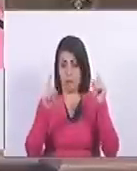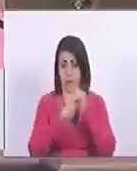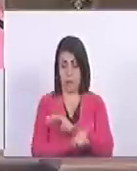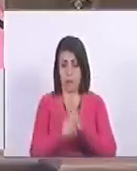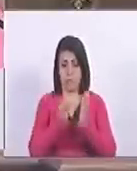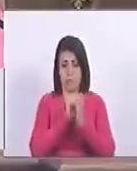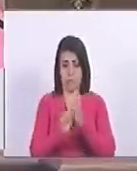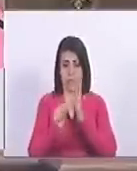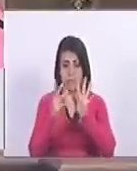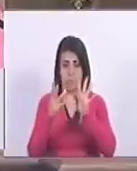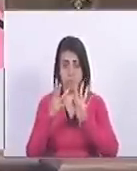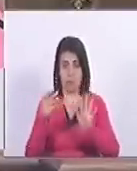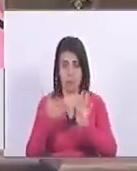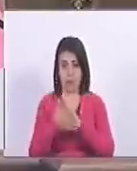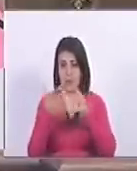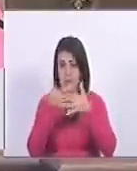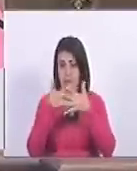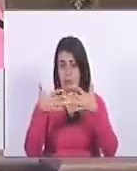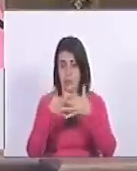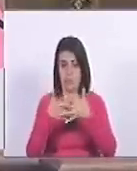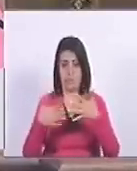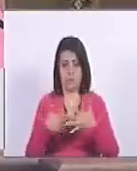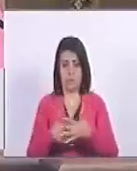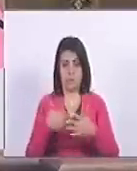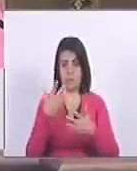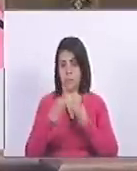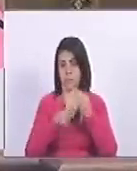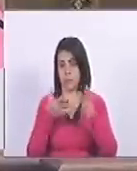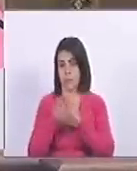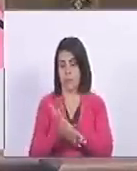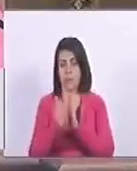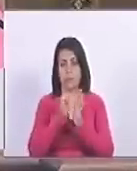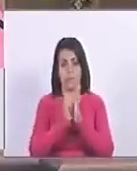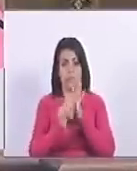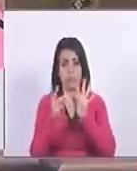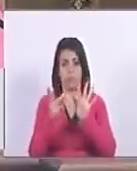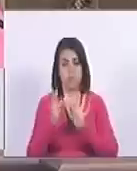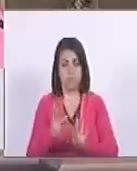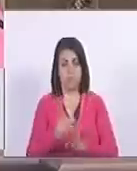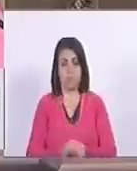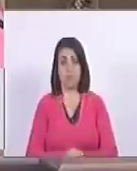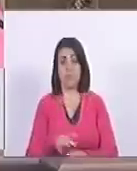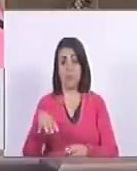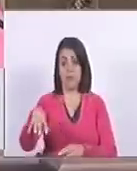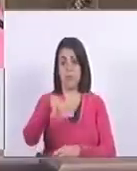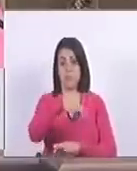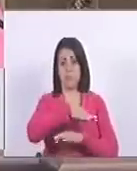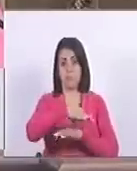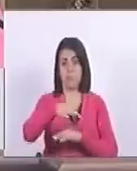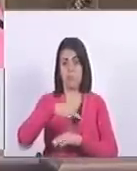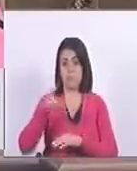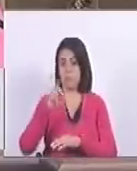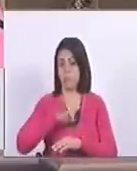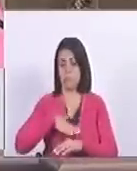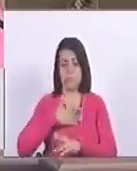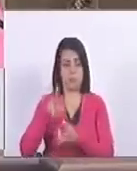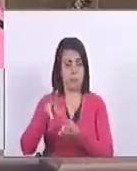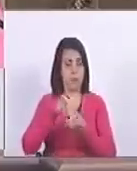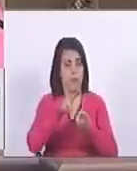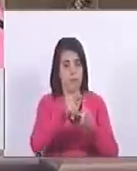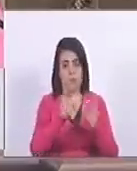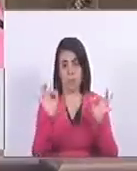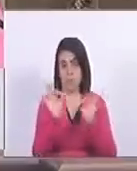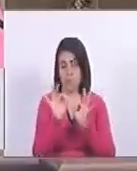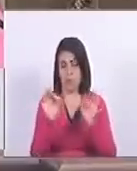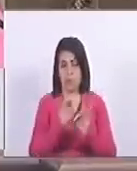el artículo 8, el cual queda redactado en los siguientes términos. Artículo 8. Los estados y municipios no podrán cobrar